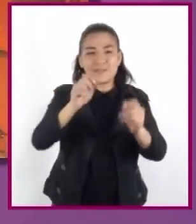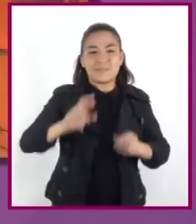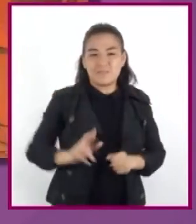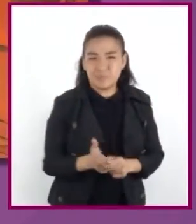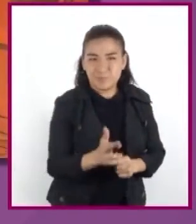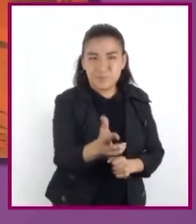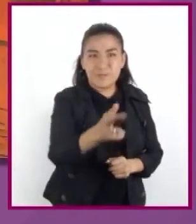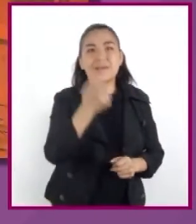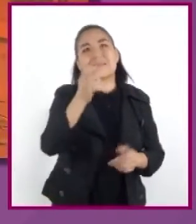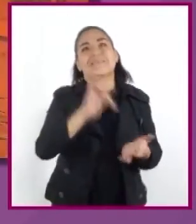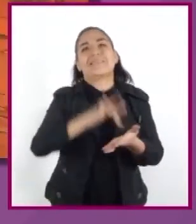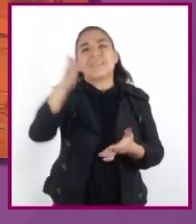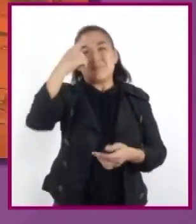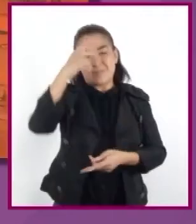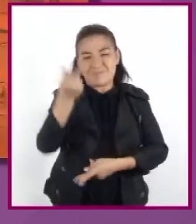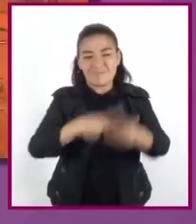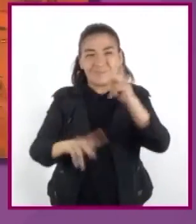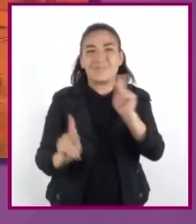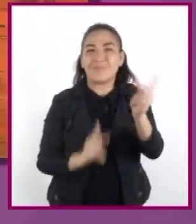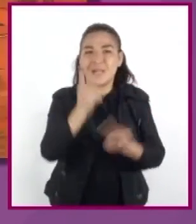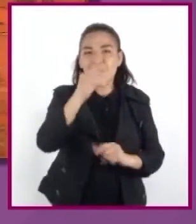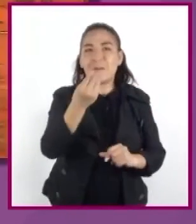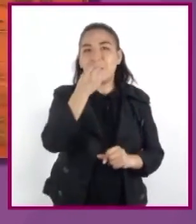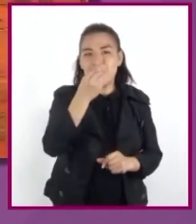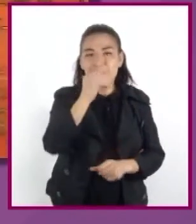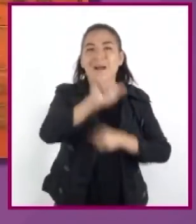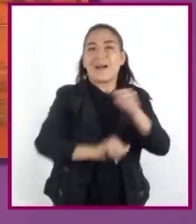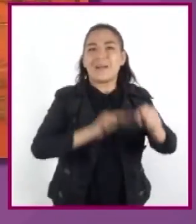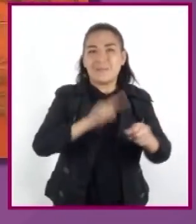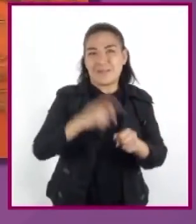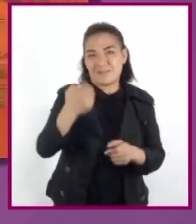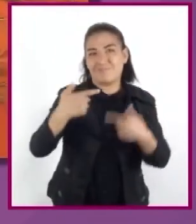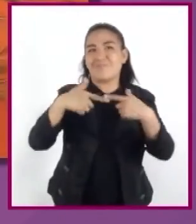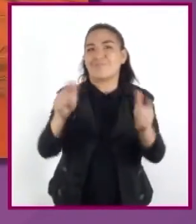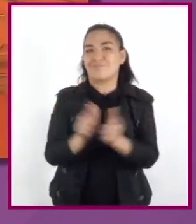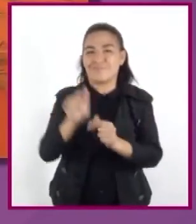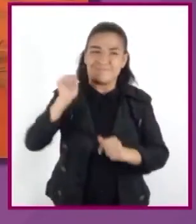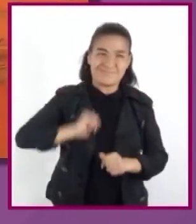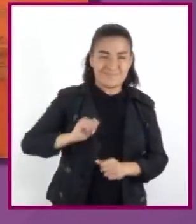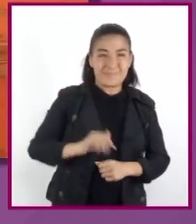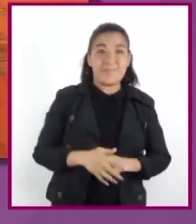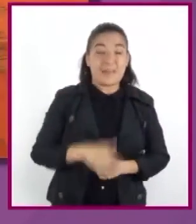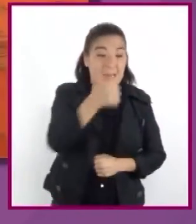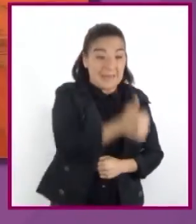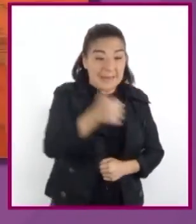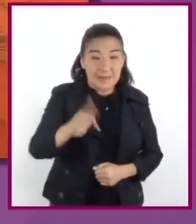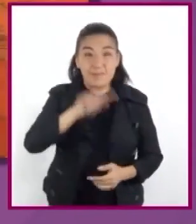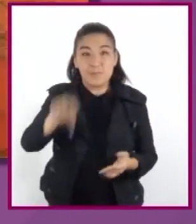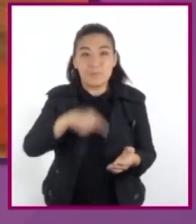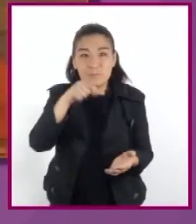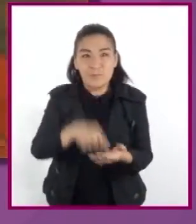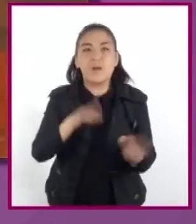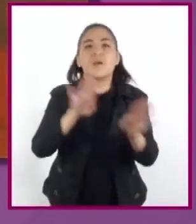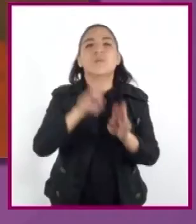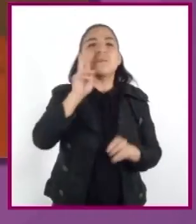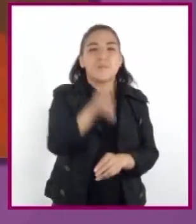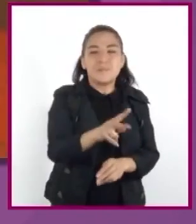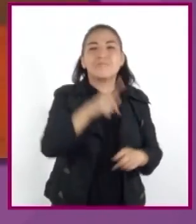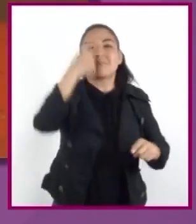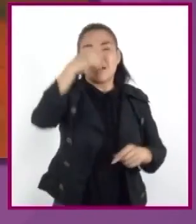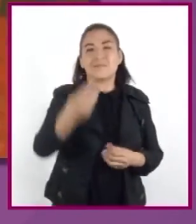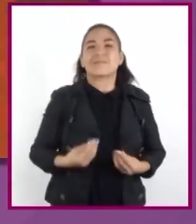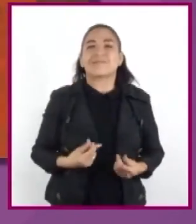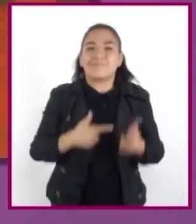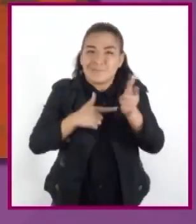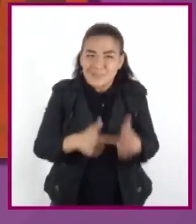agricultura, paz alimentaria y económica de estos grupos. Cada poblado producía los bienes que requería para su